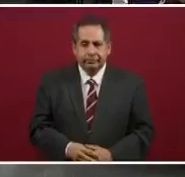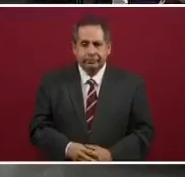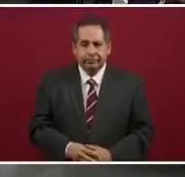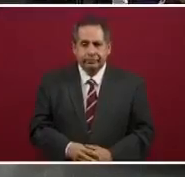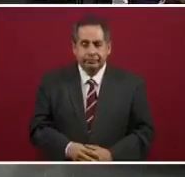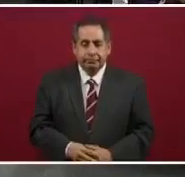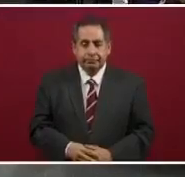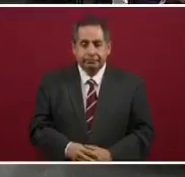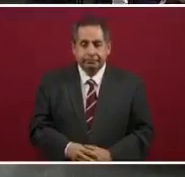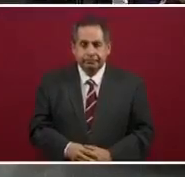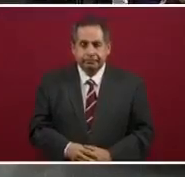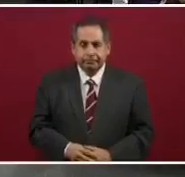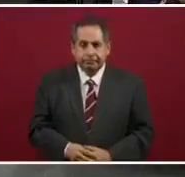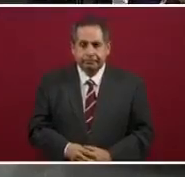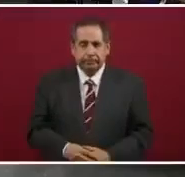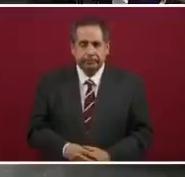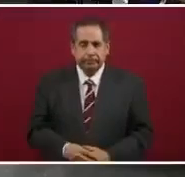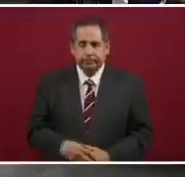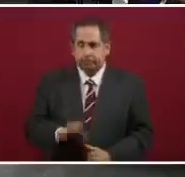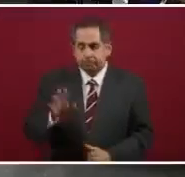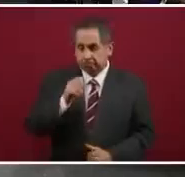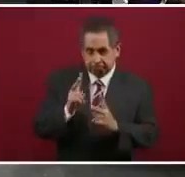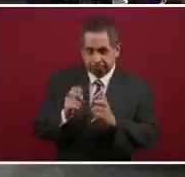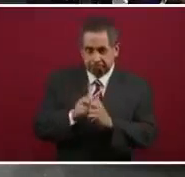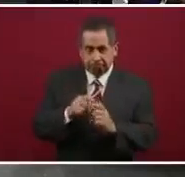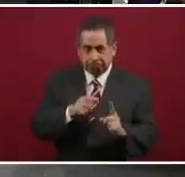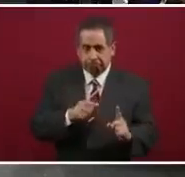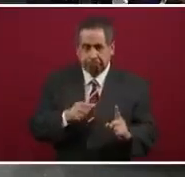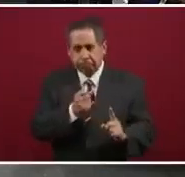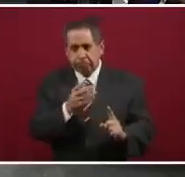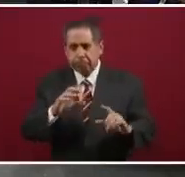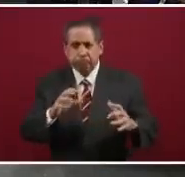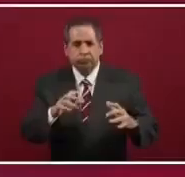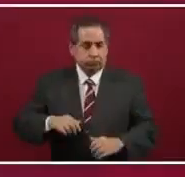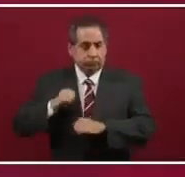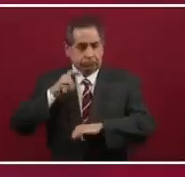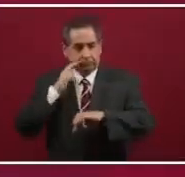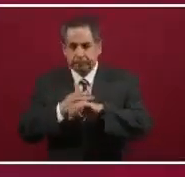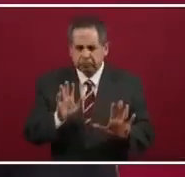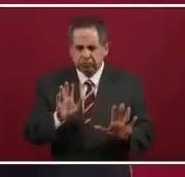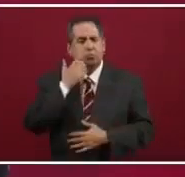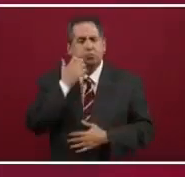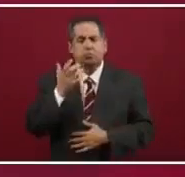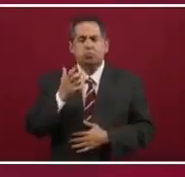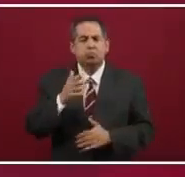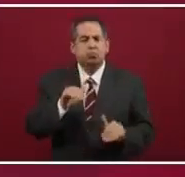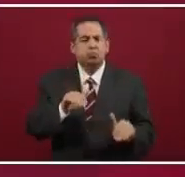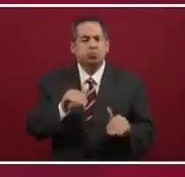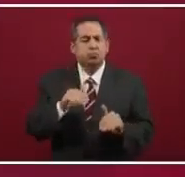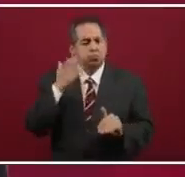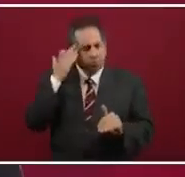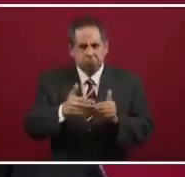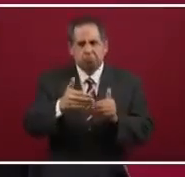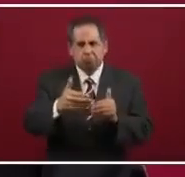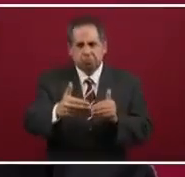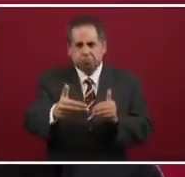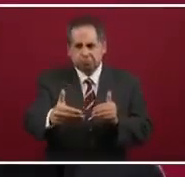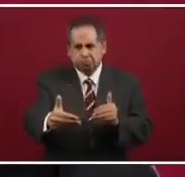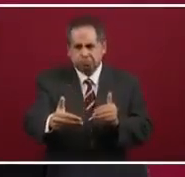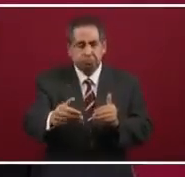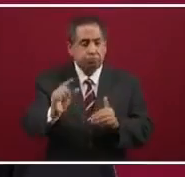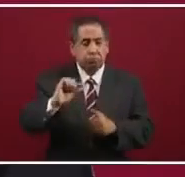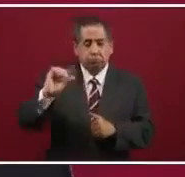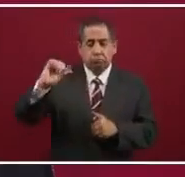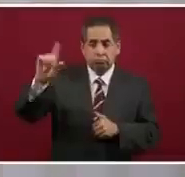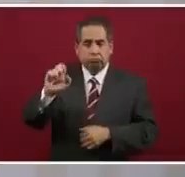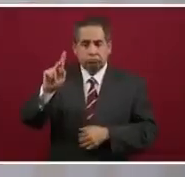No, he podido hablar con los candidatos, porque quiero que pase el tiempo, que sean las